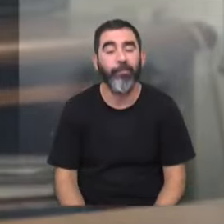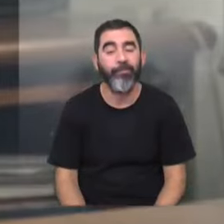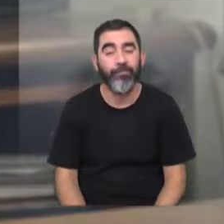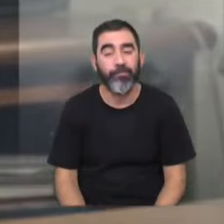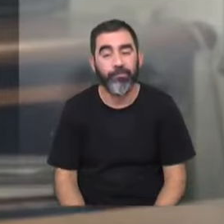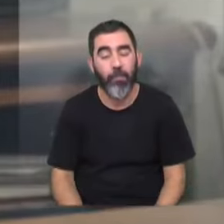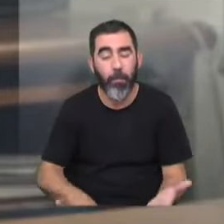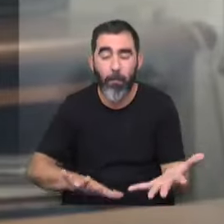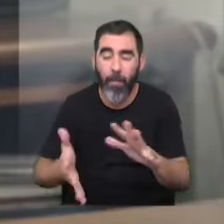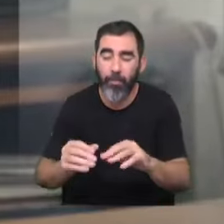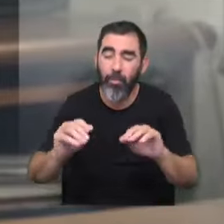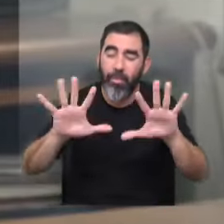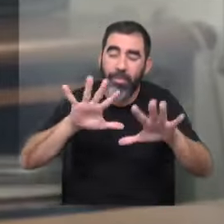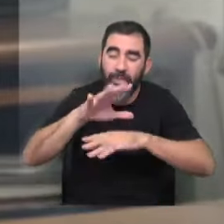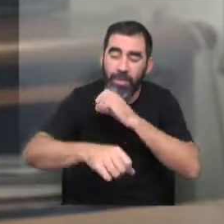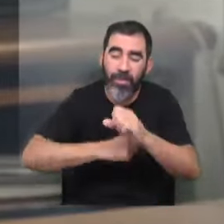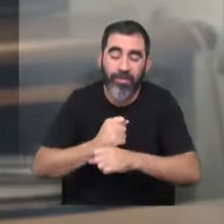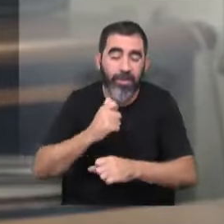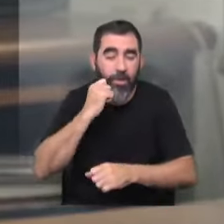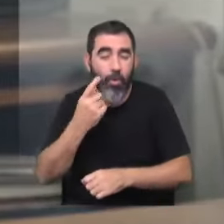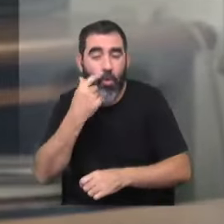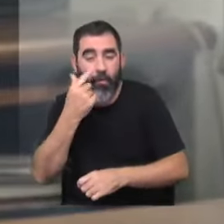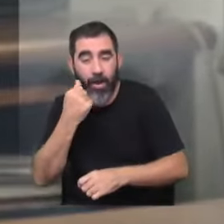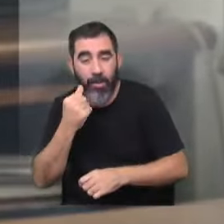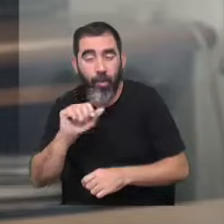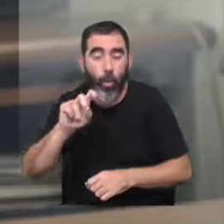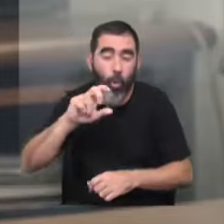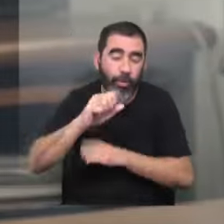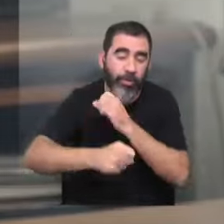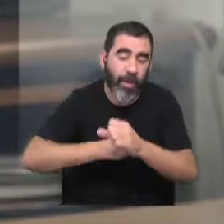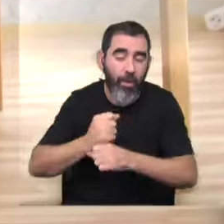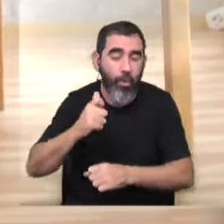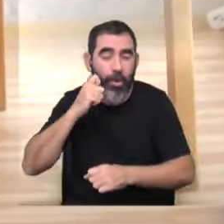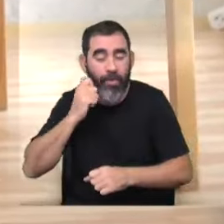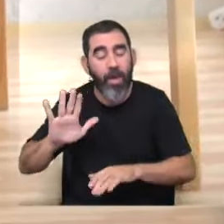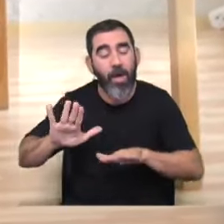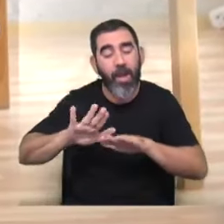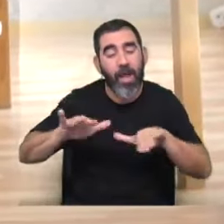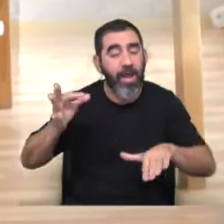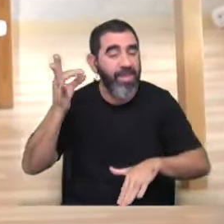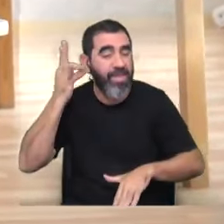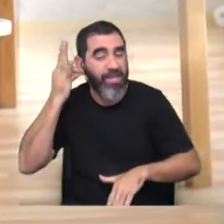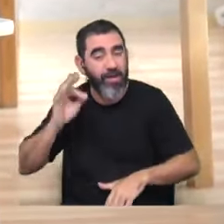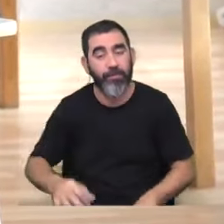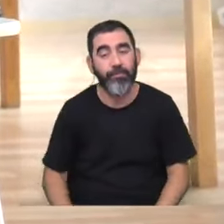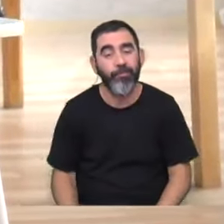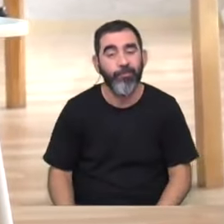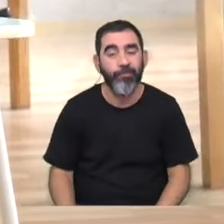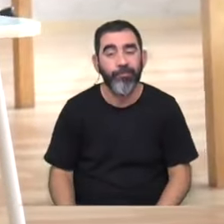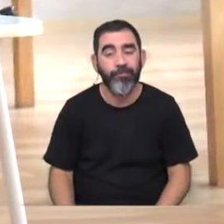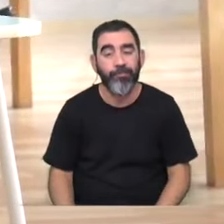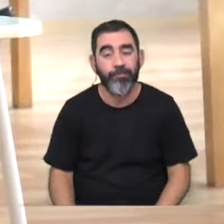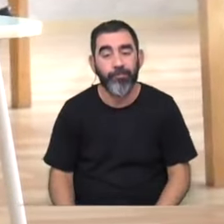Esto es más o menos a los 10 años en los varones, en los 12 más o menos en las mujeres.